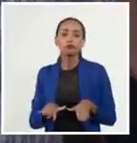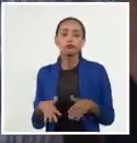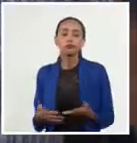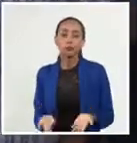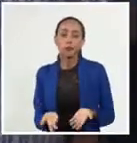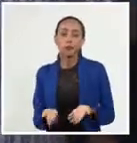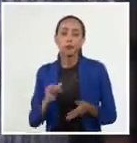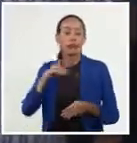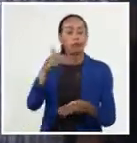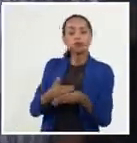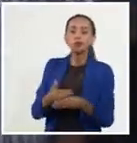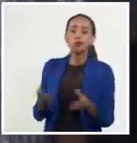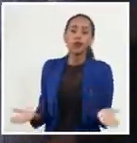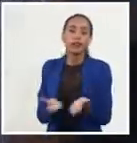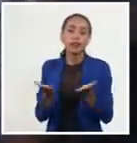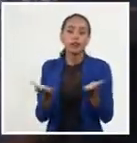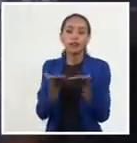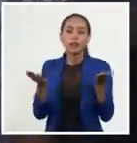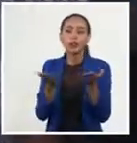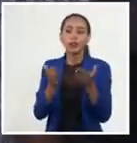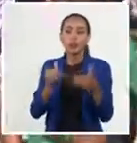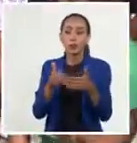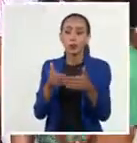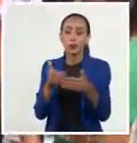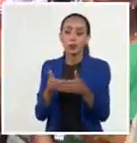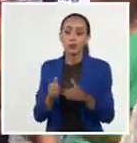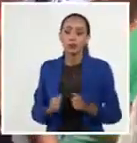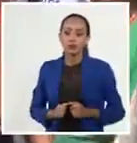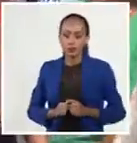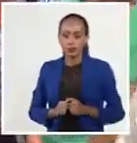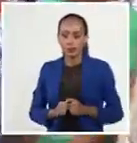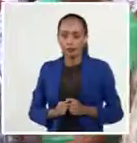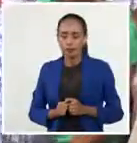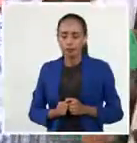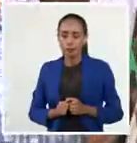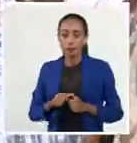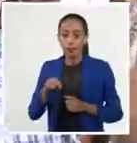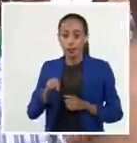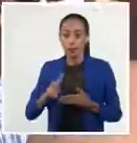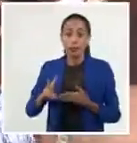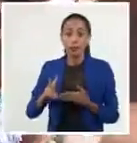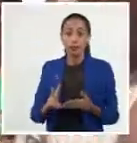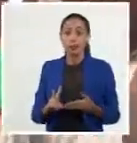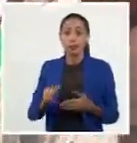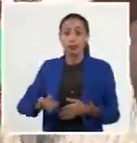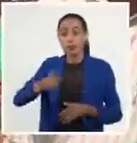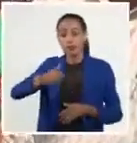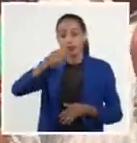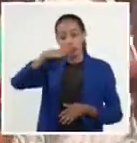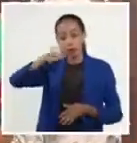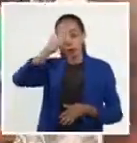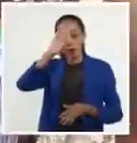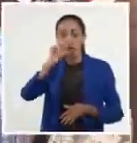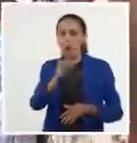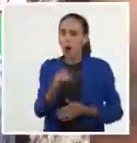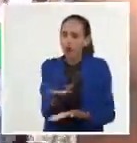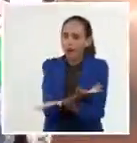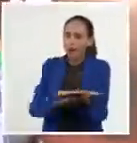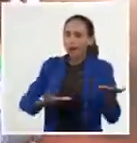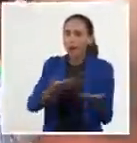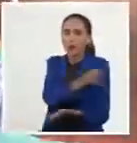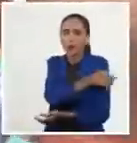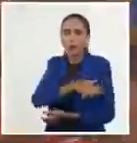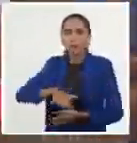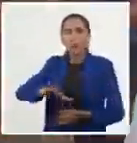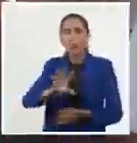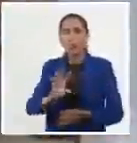Y limitas el desarrollo de la unidad que es eficiente. Como parte de esta visita, Miguel Díaz-Canel también intercambió con el pueblo y les ratificó